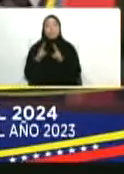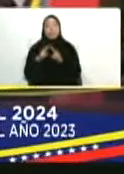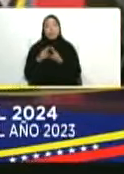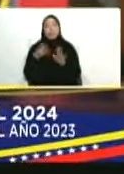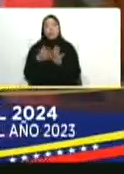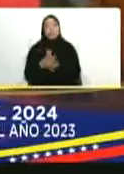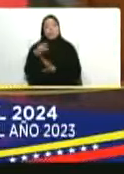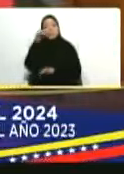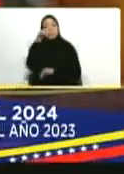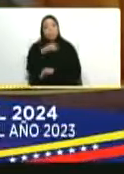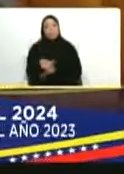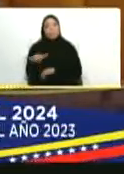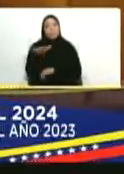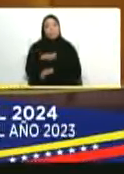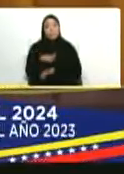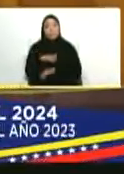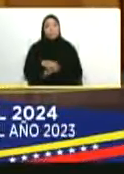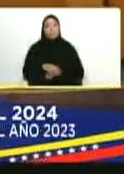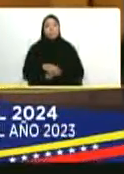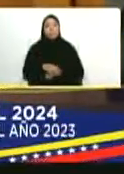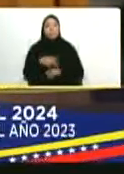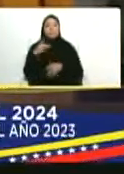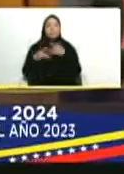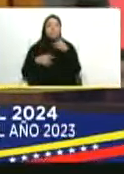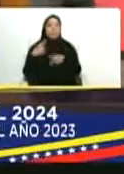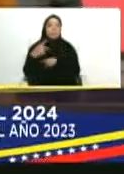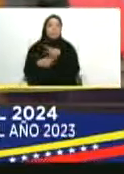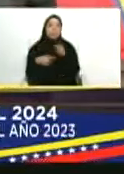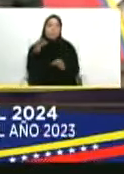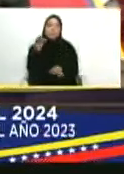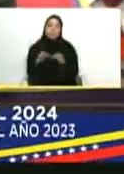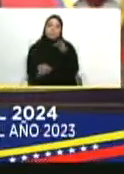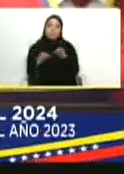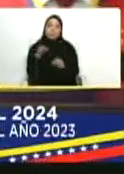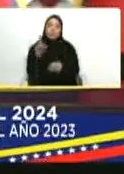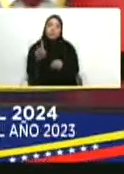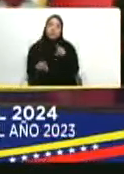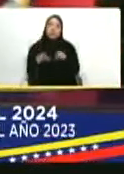informe de todo lo que fue fueron los procesos judiciales del año